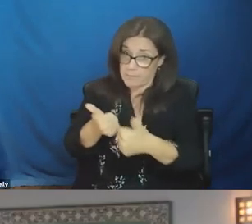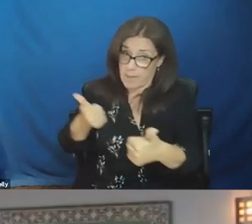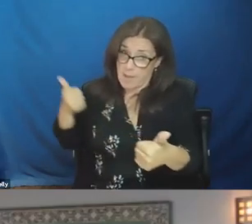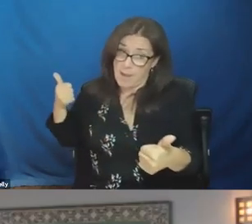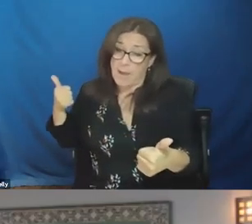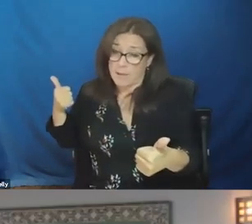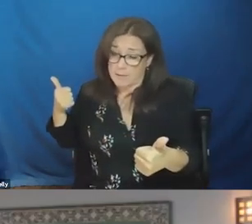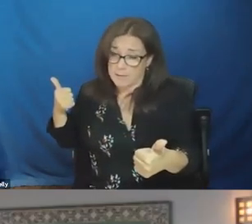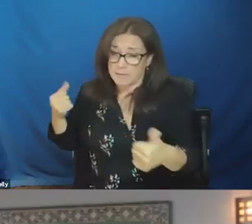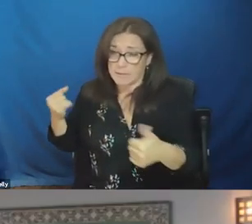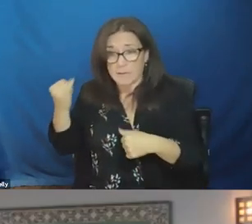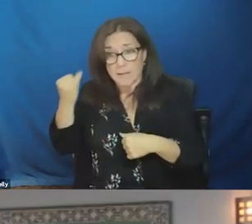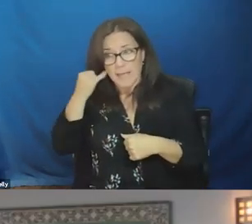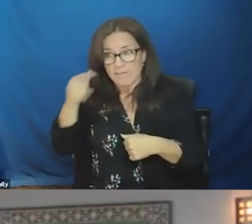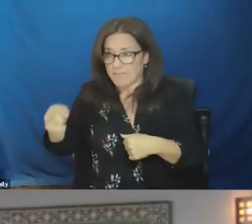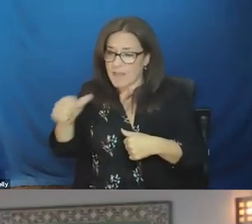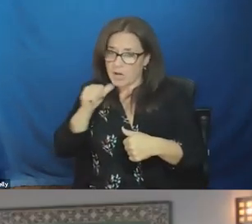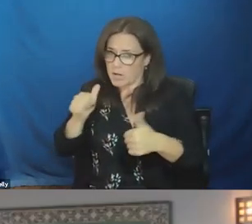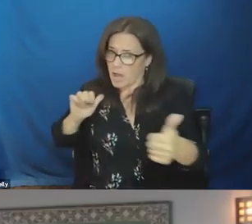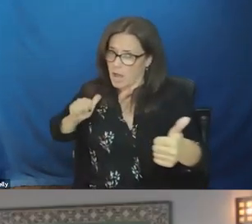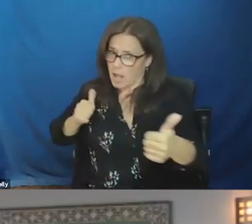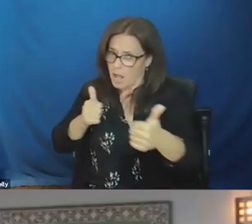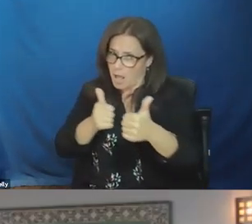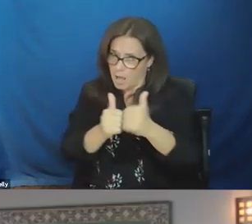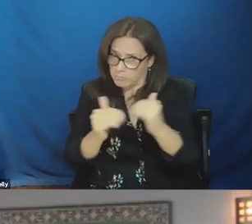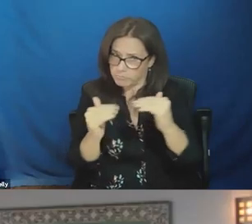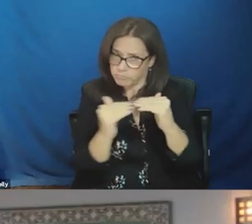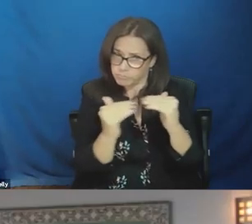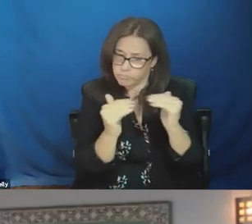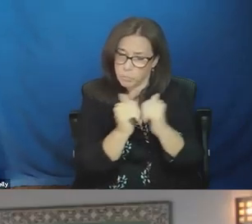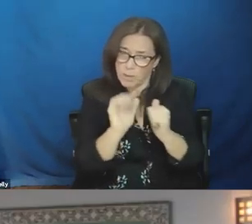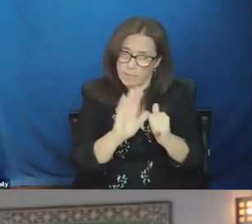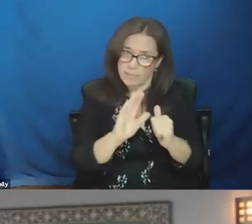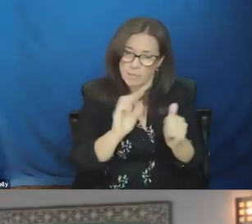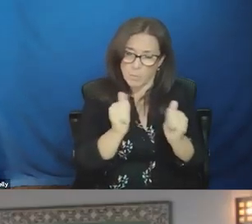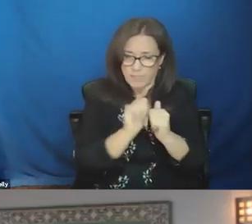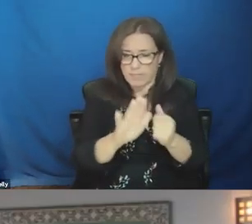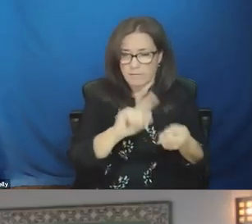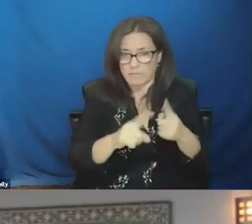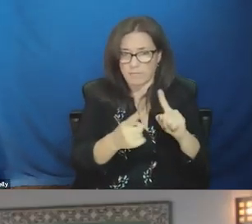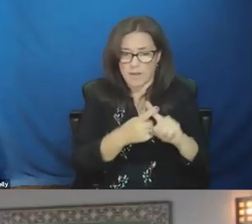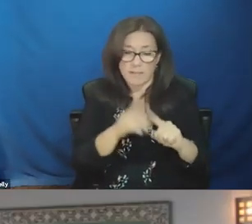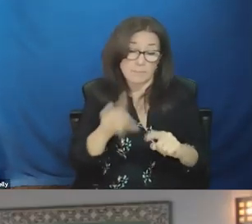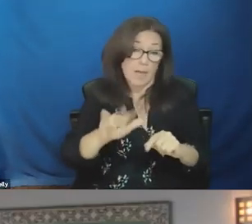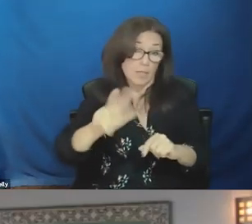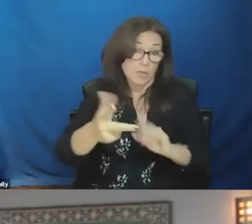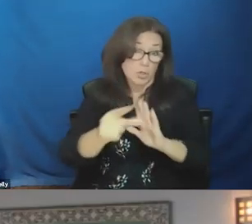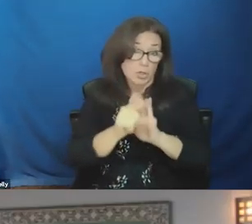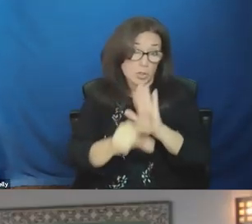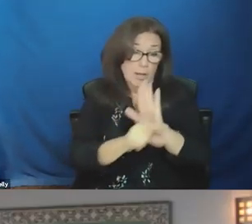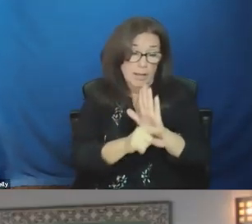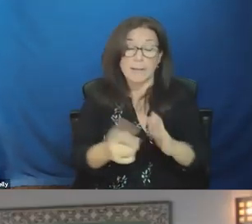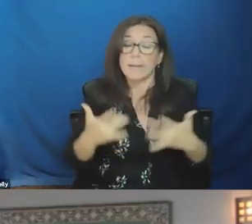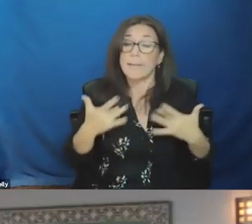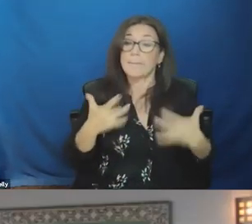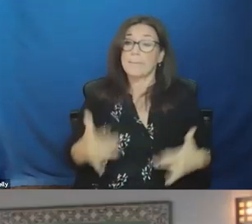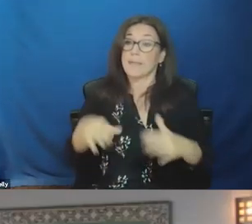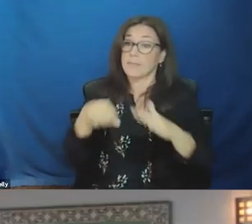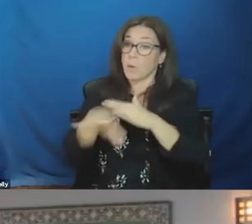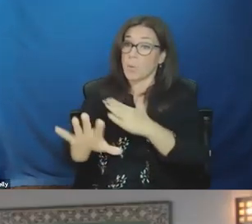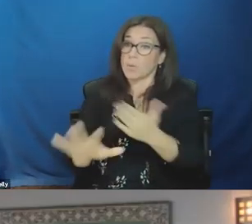expulsiones yo creo que muchos estudiantes que están atrasados en este aspecto es que si ellos no están a nivel de sus compañeros como